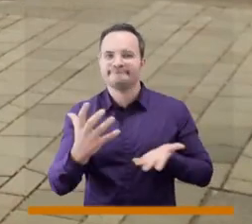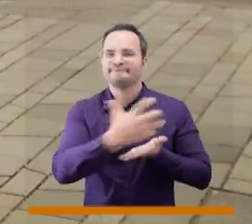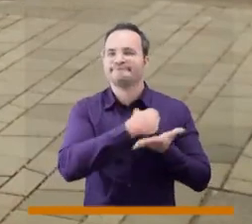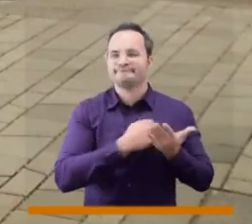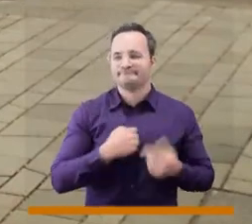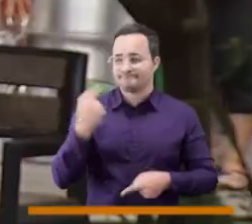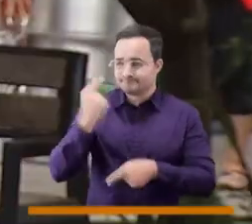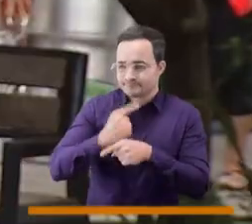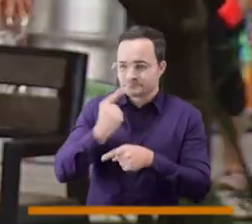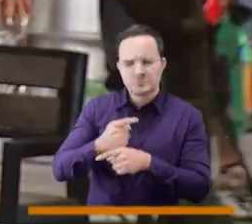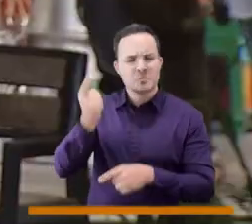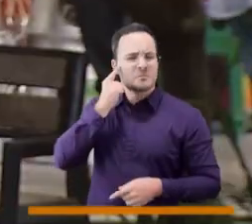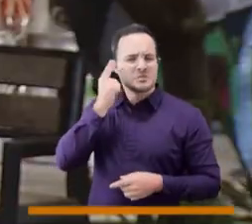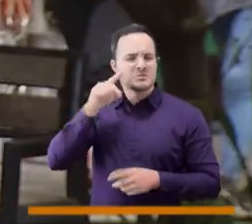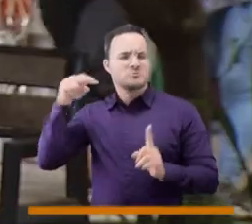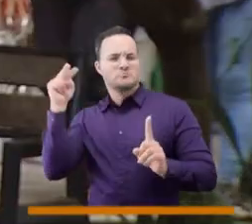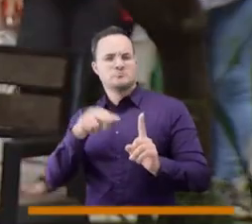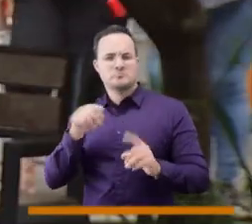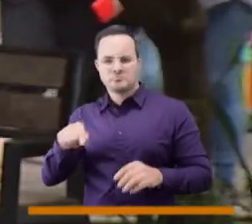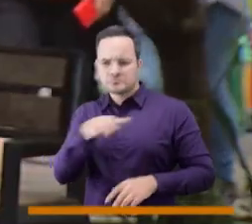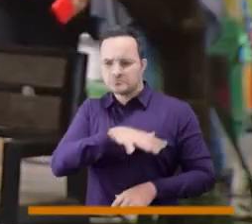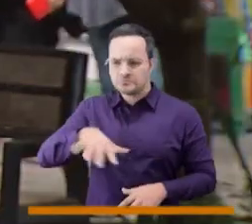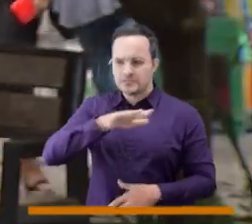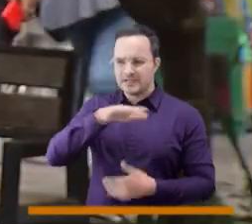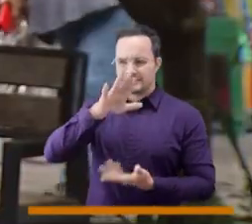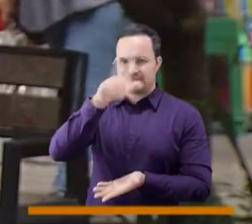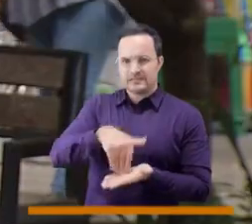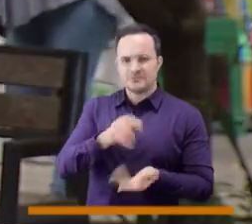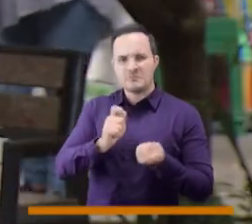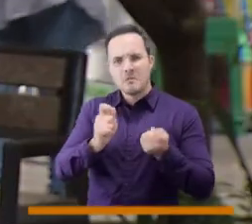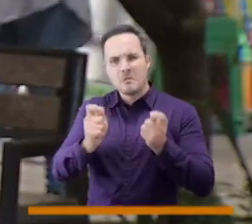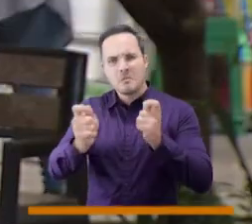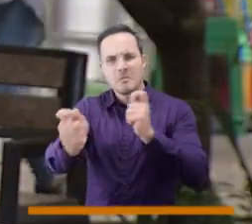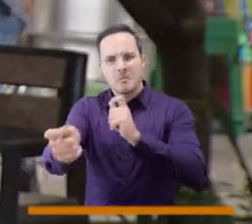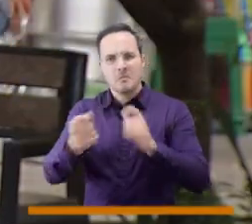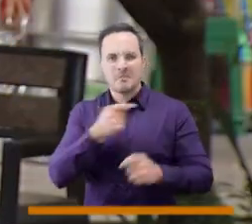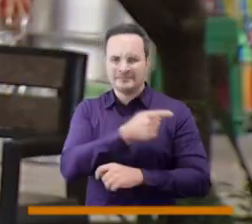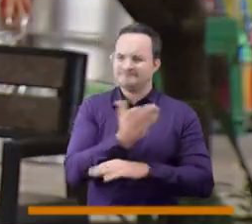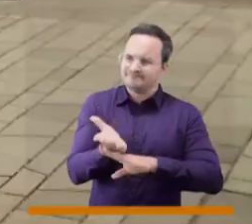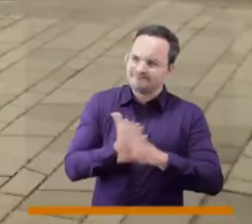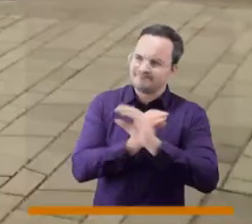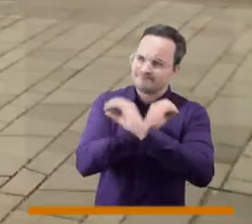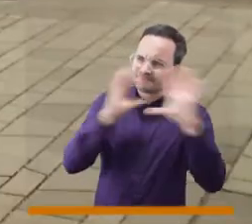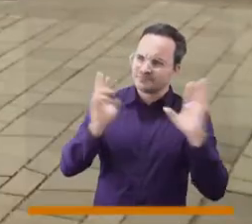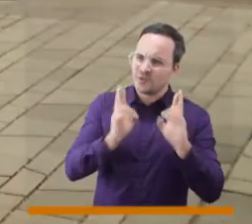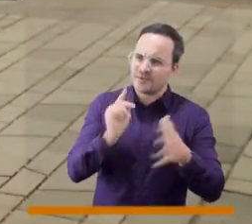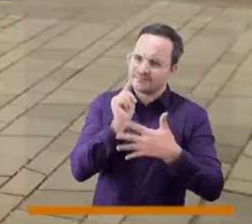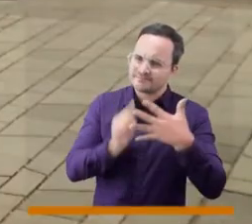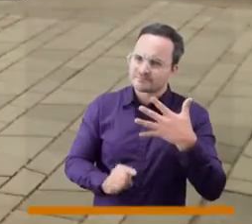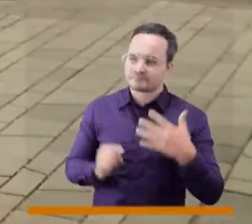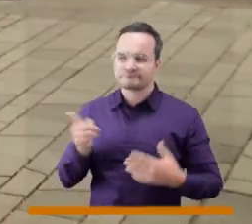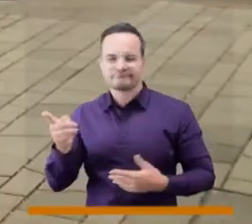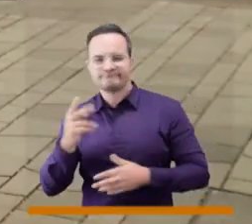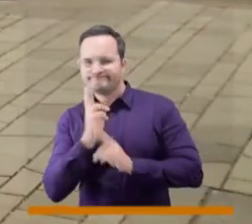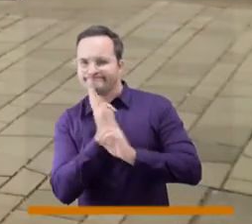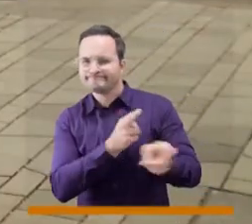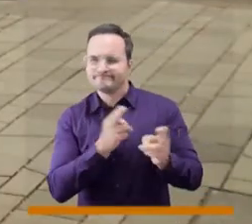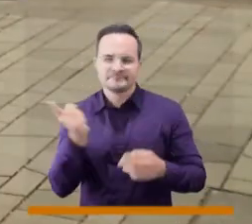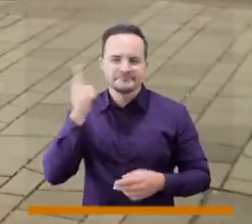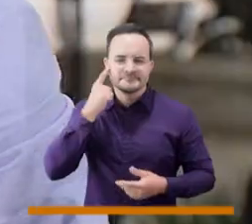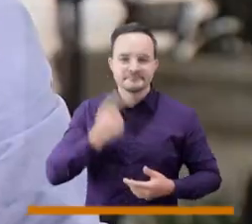usted que vamos evolucionando en esa posibilidad de alcanzar ese nivel que requiere el centro? No, yo creo que